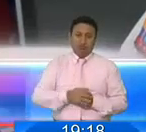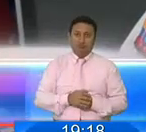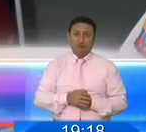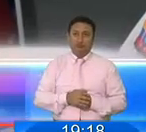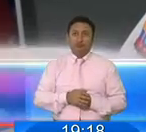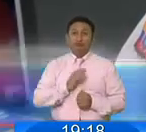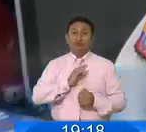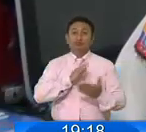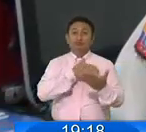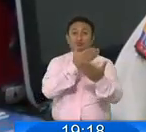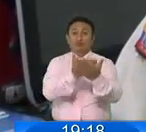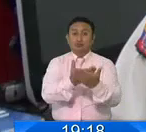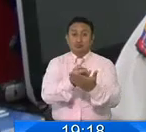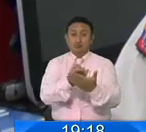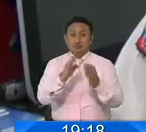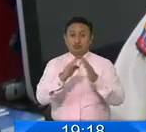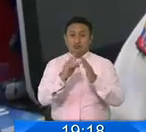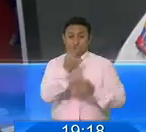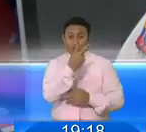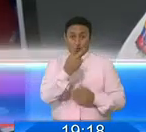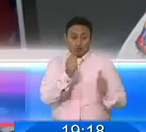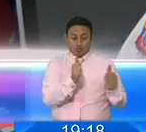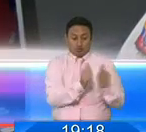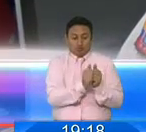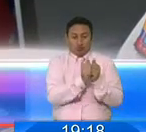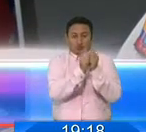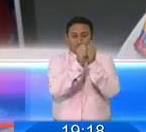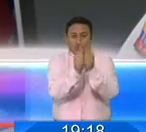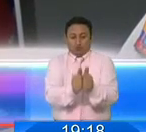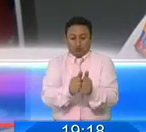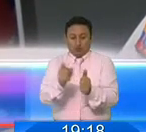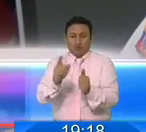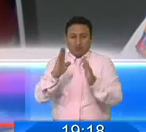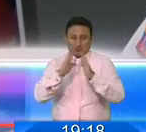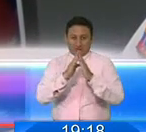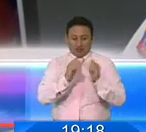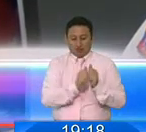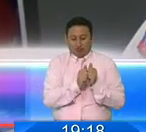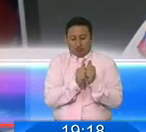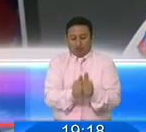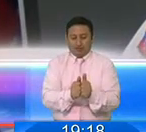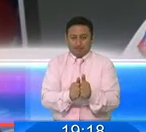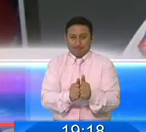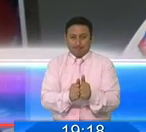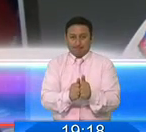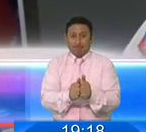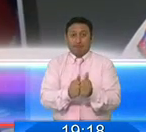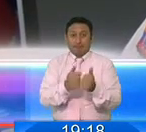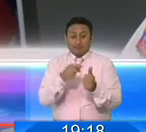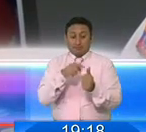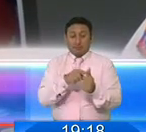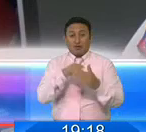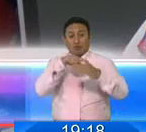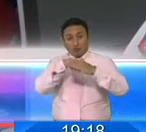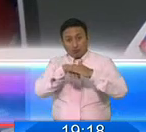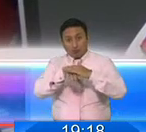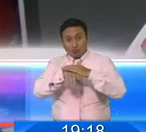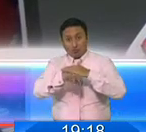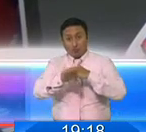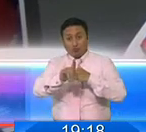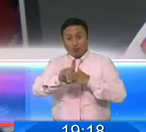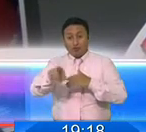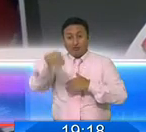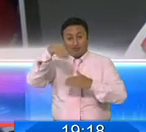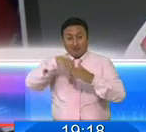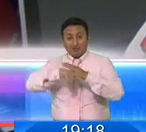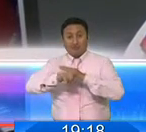momento que llegaron la pareja a este domicilio y que el ciudadano habría ingresado a tomar un cuchillo del